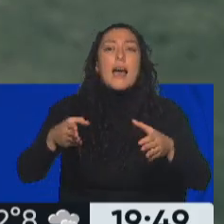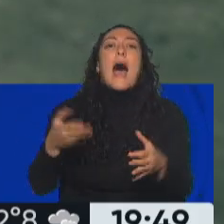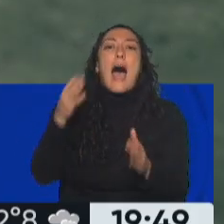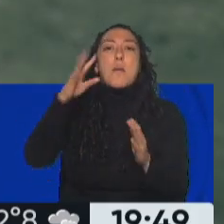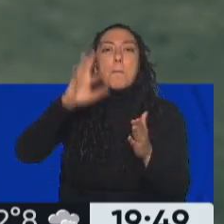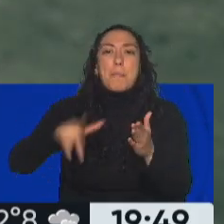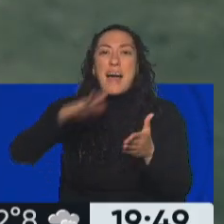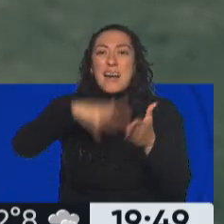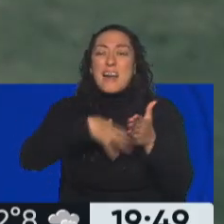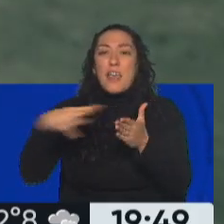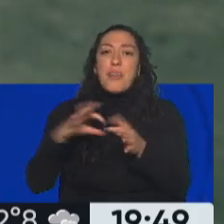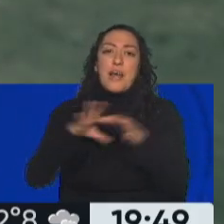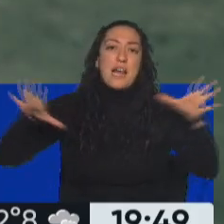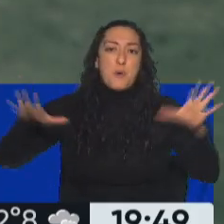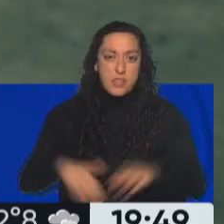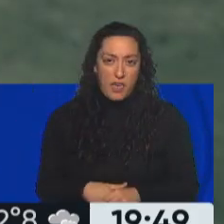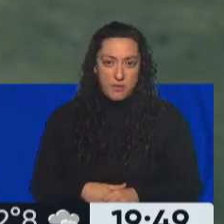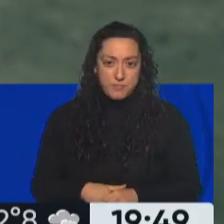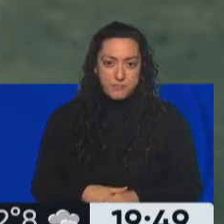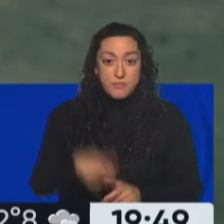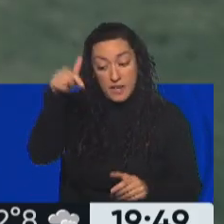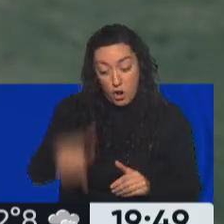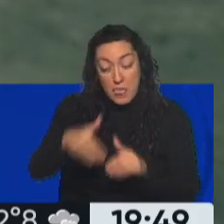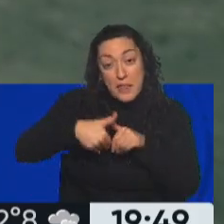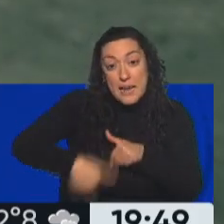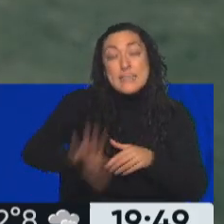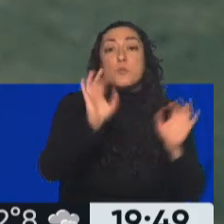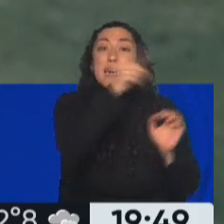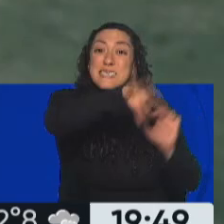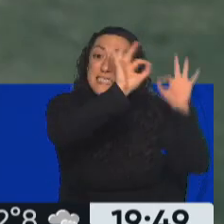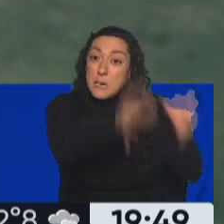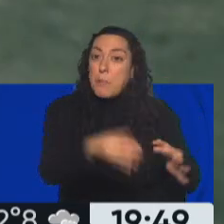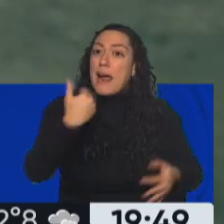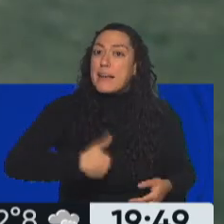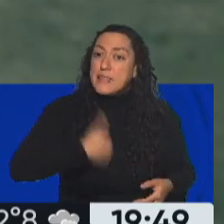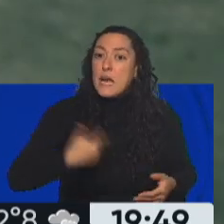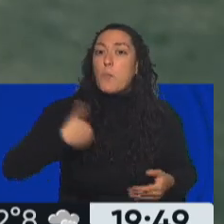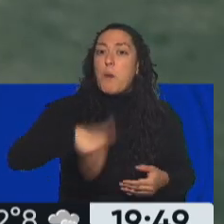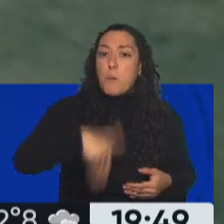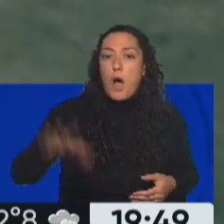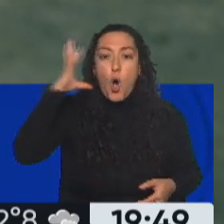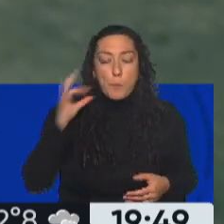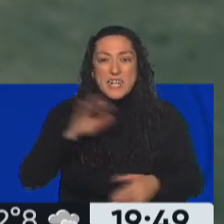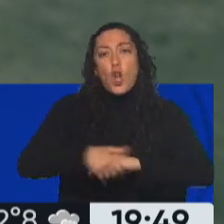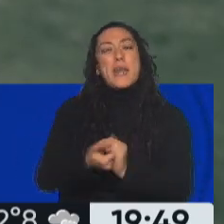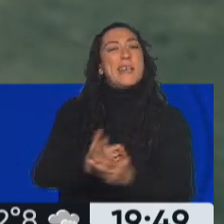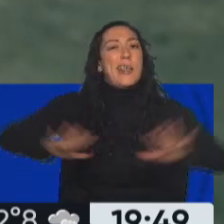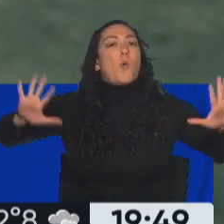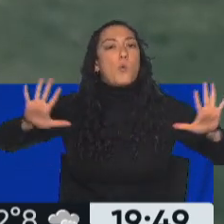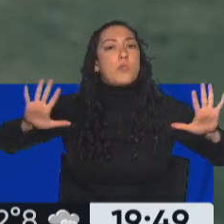libertad. A partir de este día, sepan que la República Argentina va a abandonar la posición de neutralidad